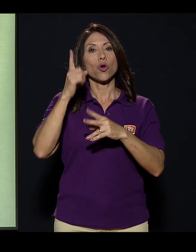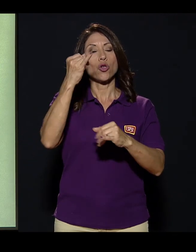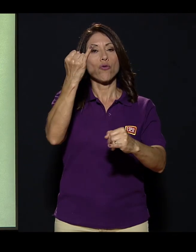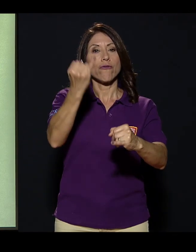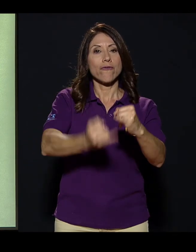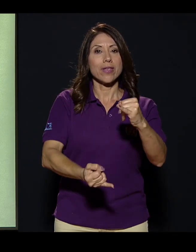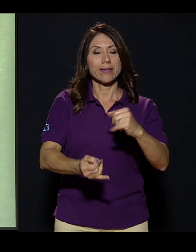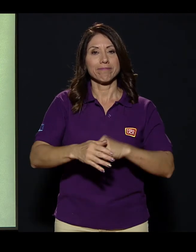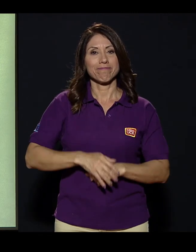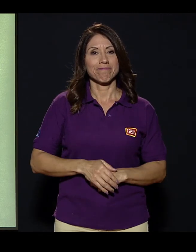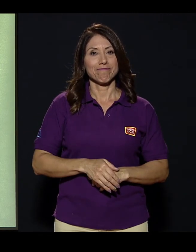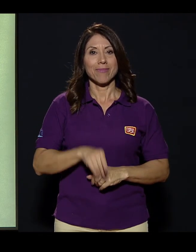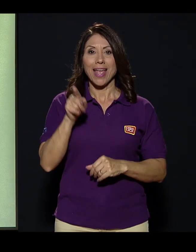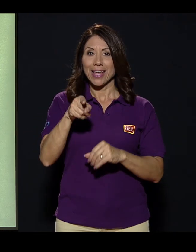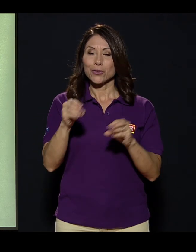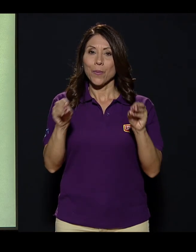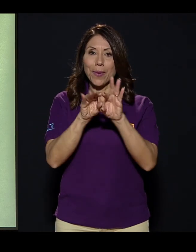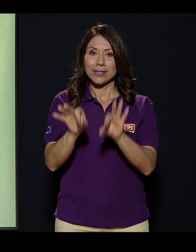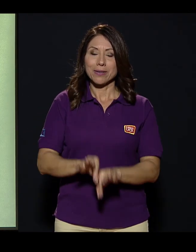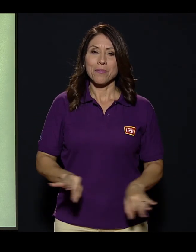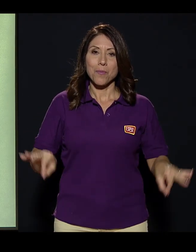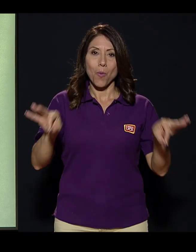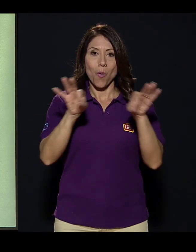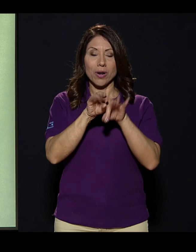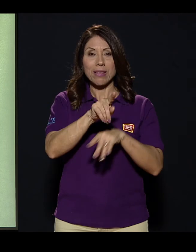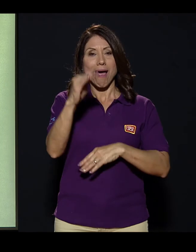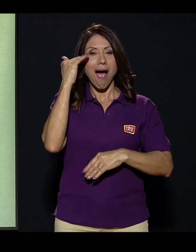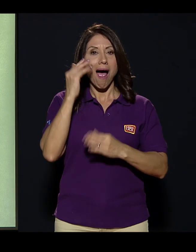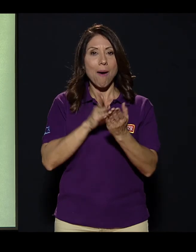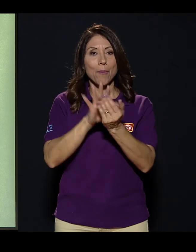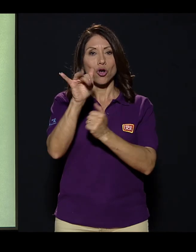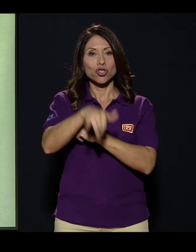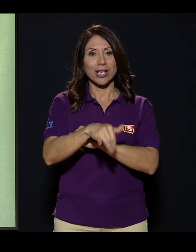en el tiempo tiene un inicio y tiene un fin.